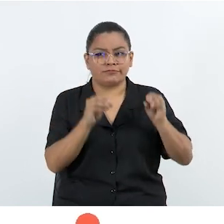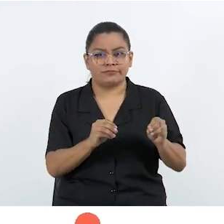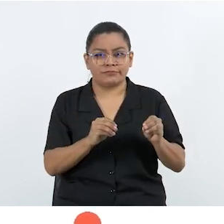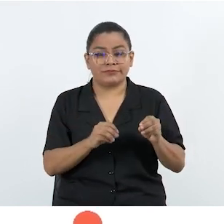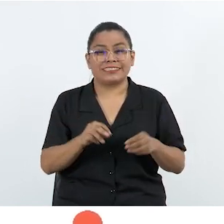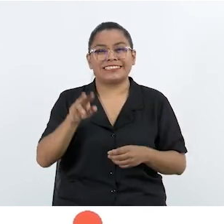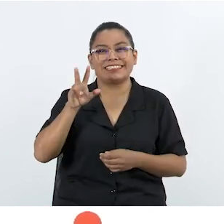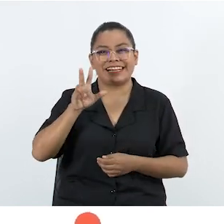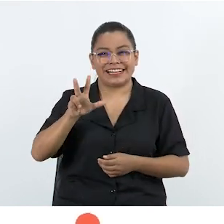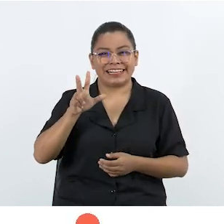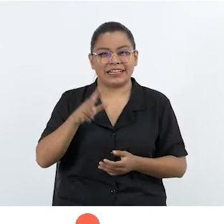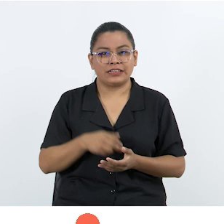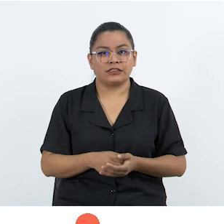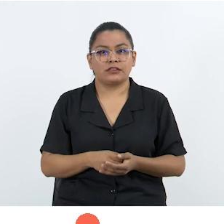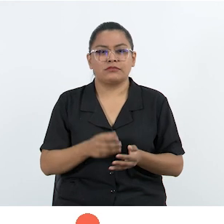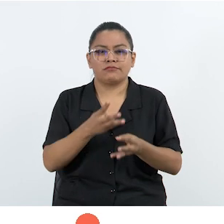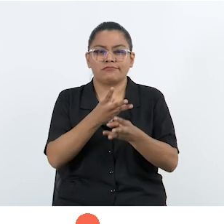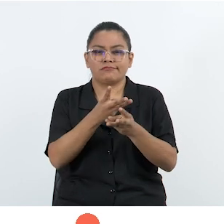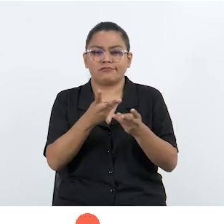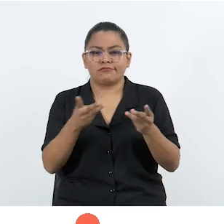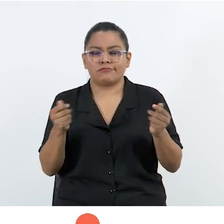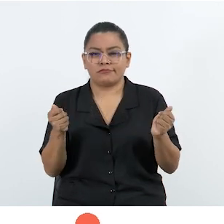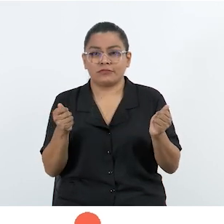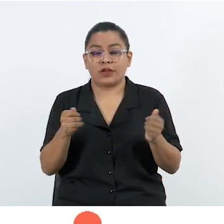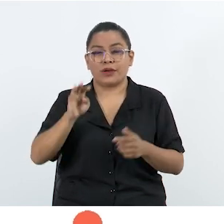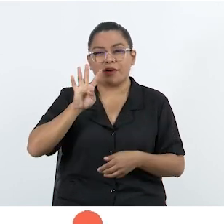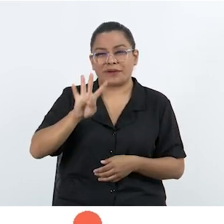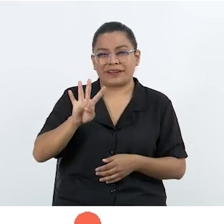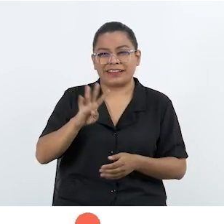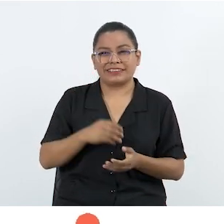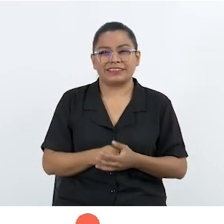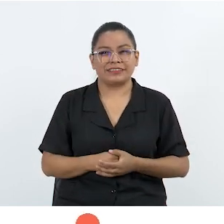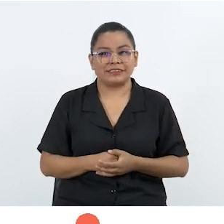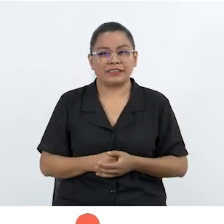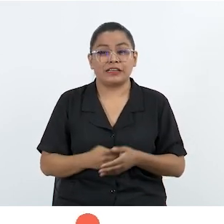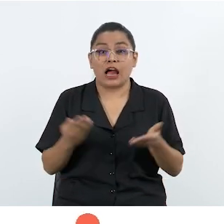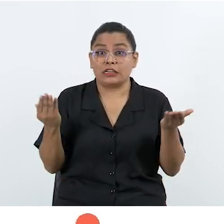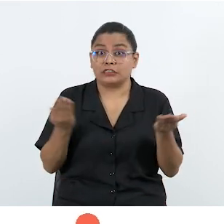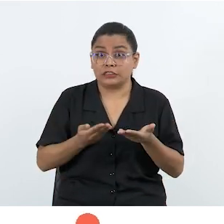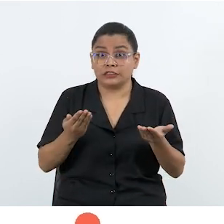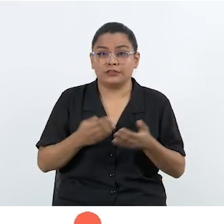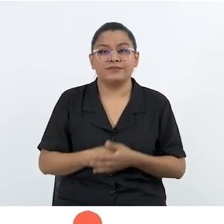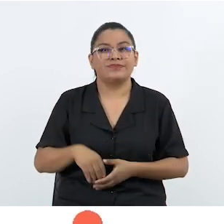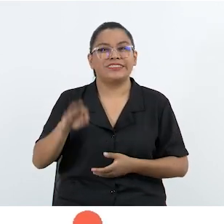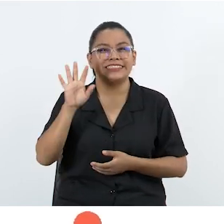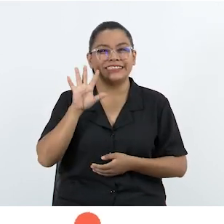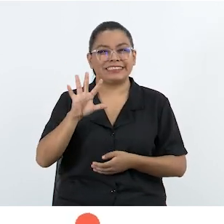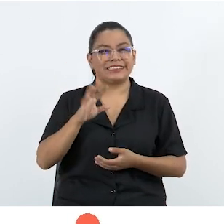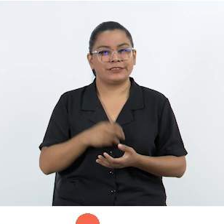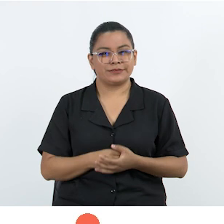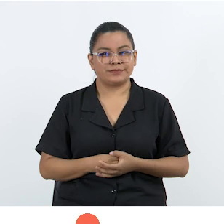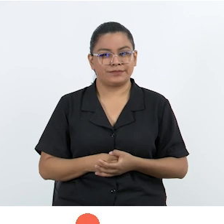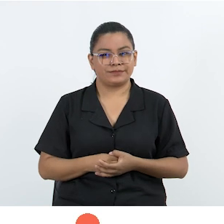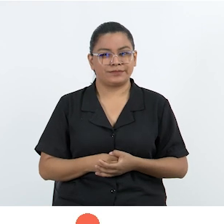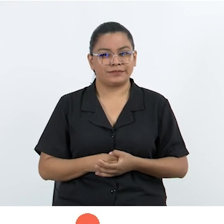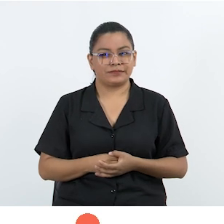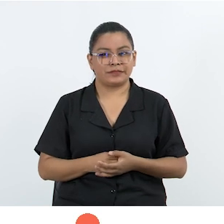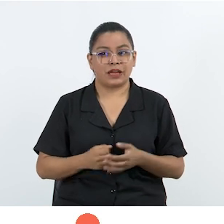Aplicando. 3. Resolviendo. 4. Haciendo.